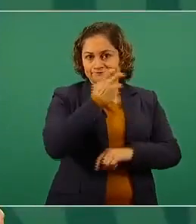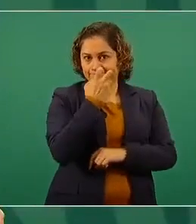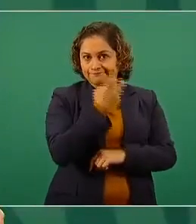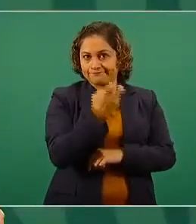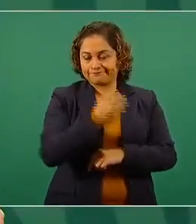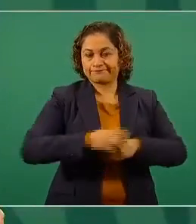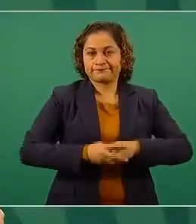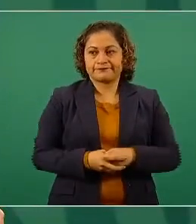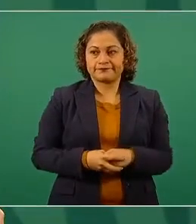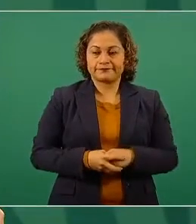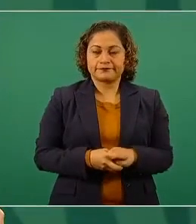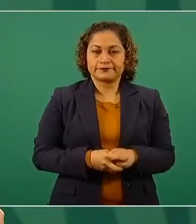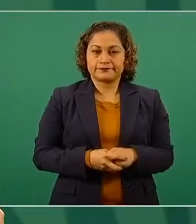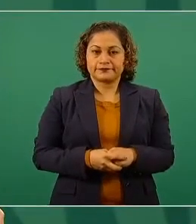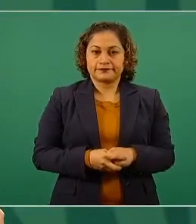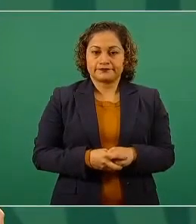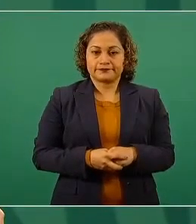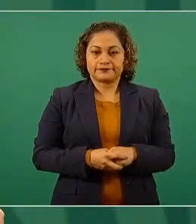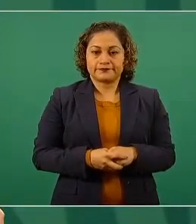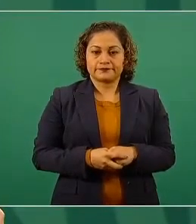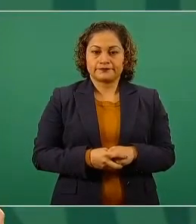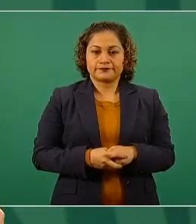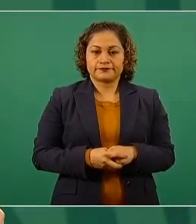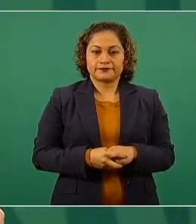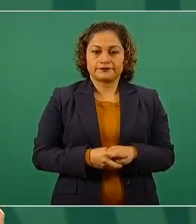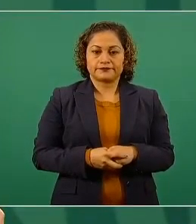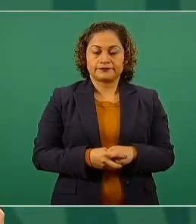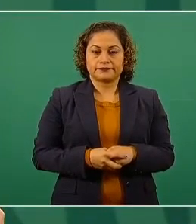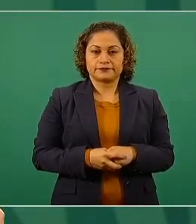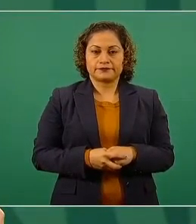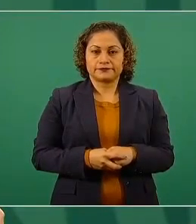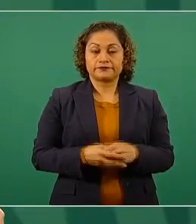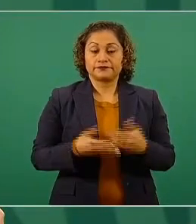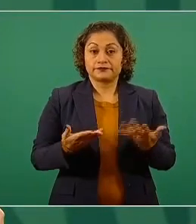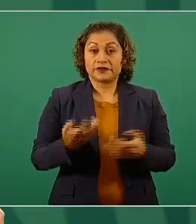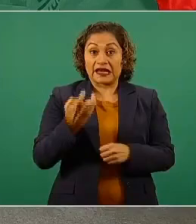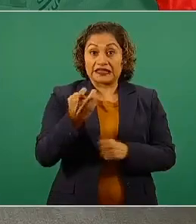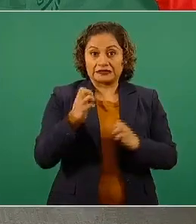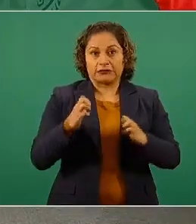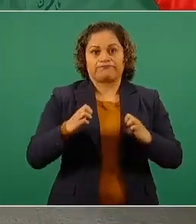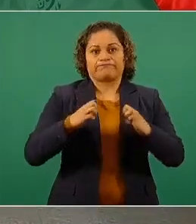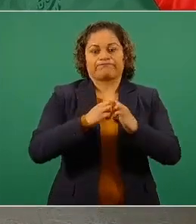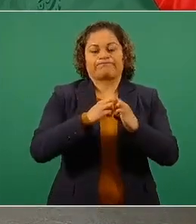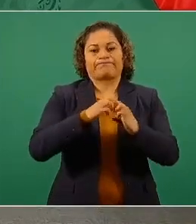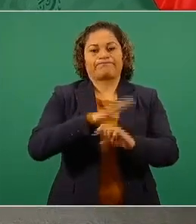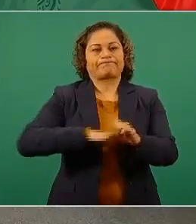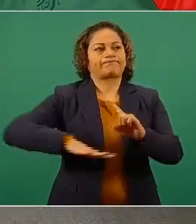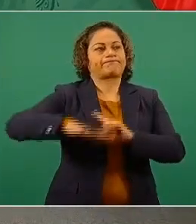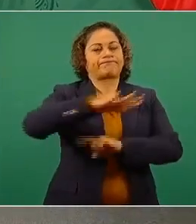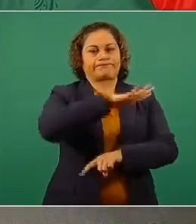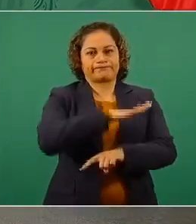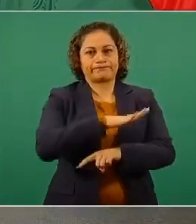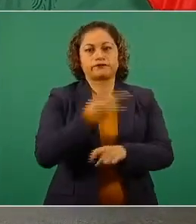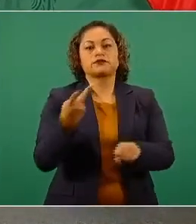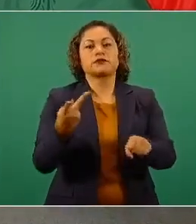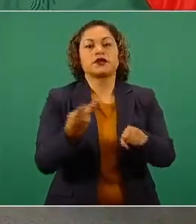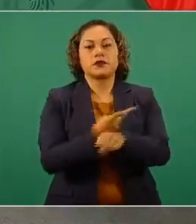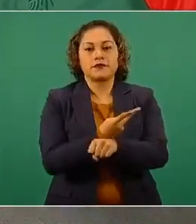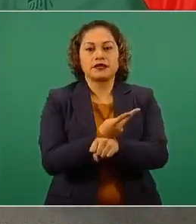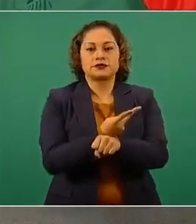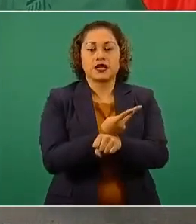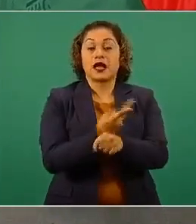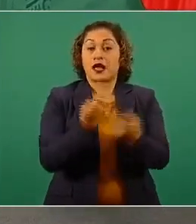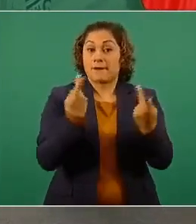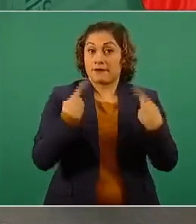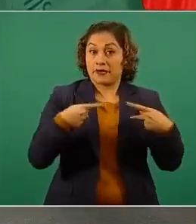Desde que se produjo esta emergencia, los trabajadores, los técnicos de